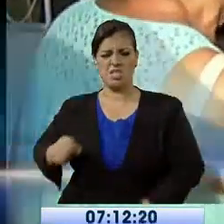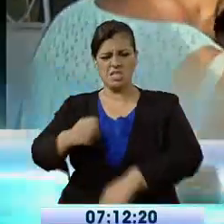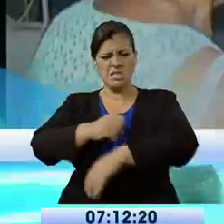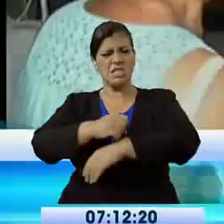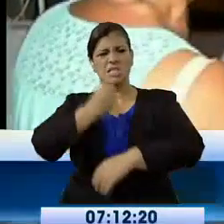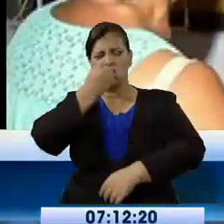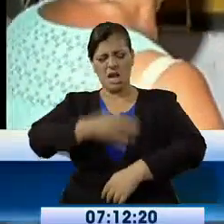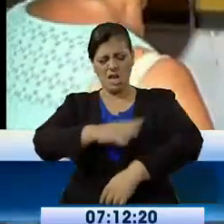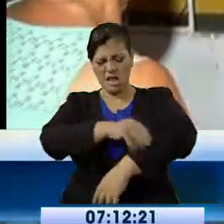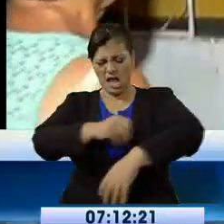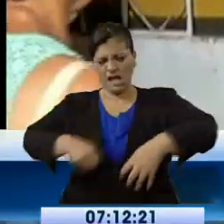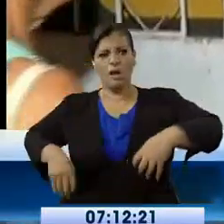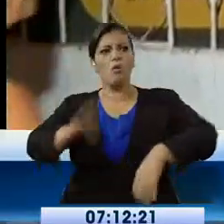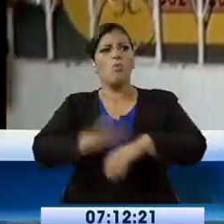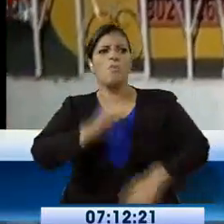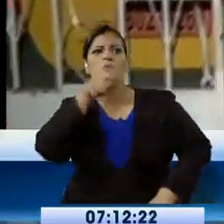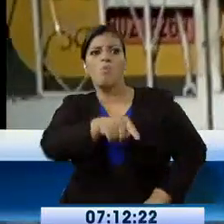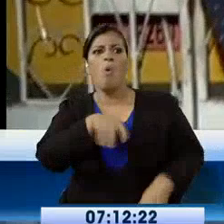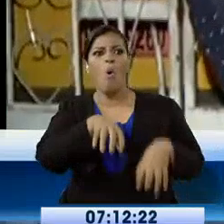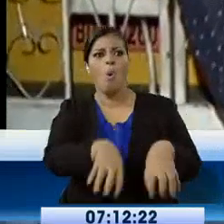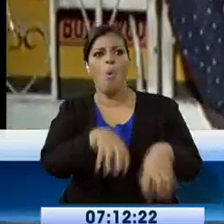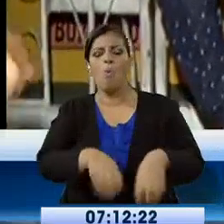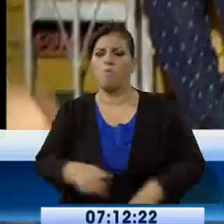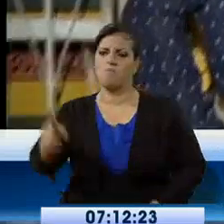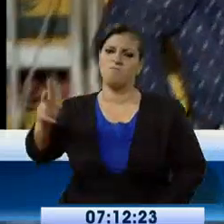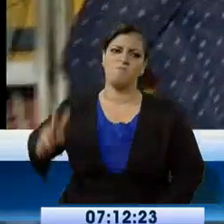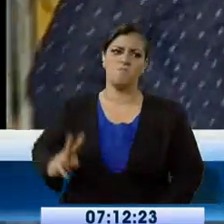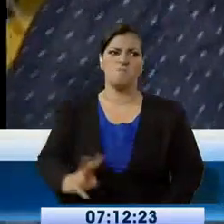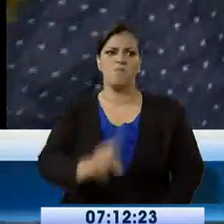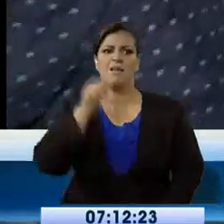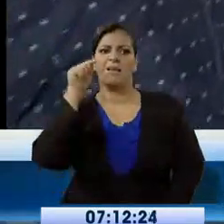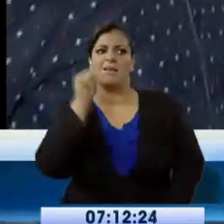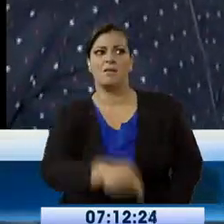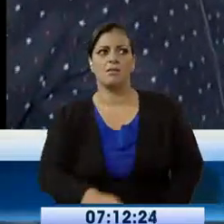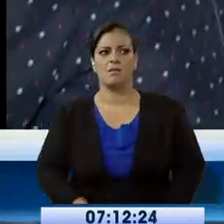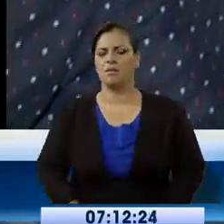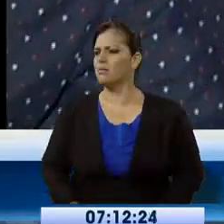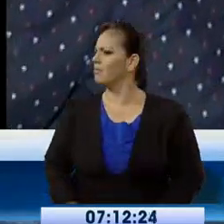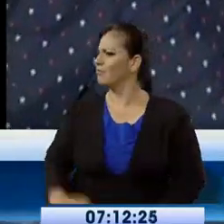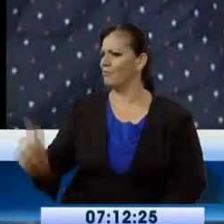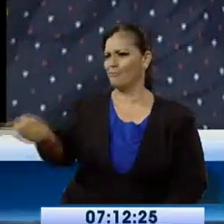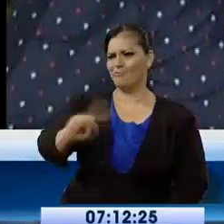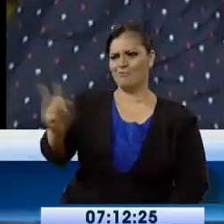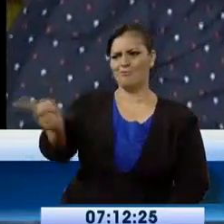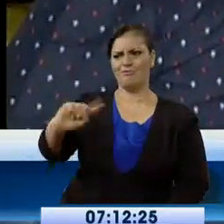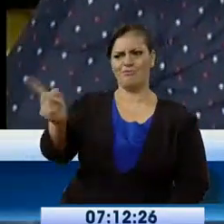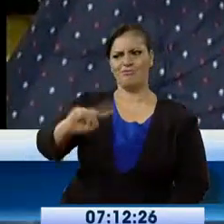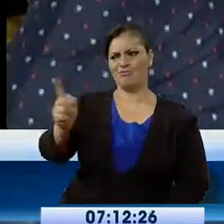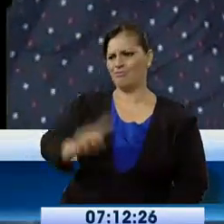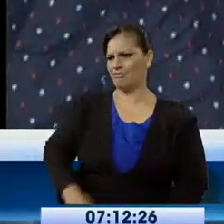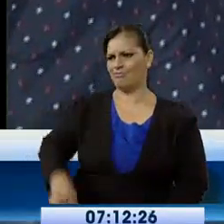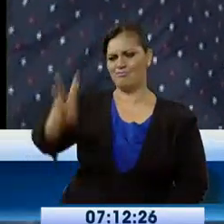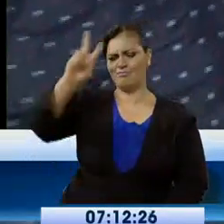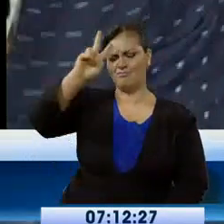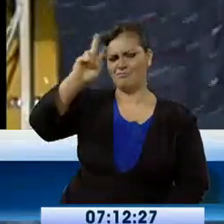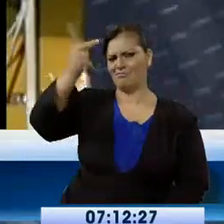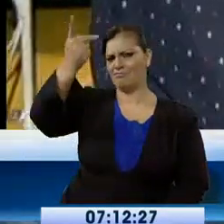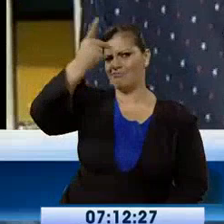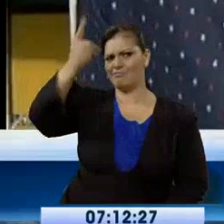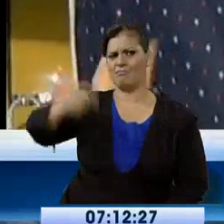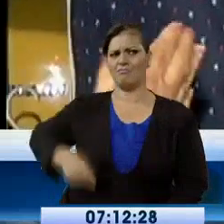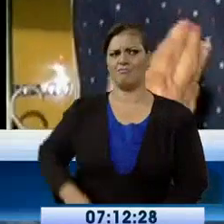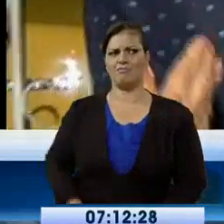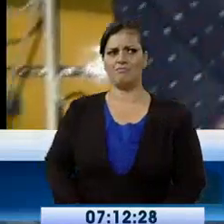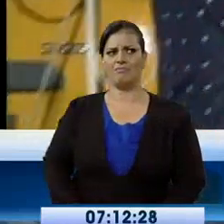aquí entró la chica. ¿Qué puede decir ante eso, amigo? Está mal informado. Todas las casas son iguales aquí. ¿Cómo si